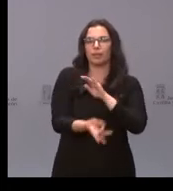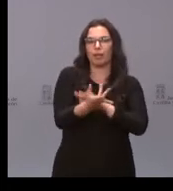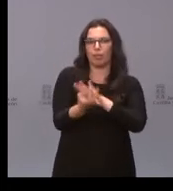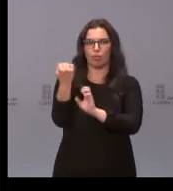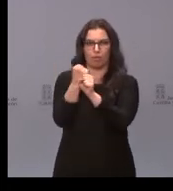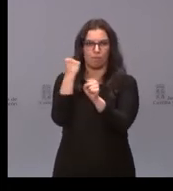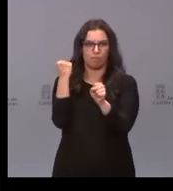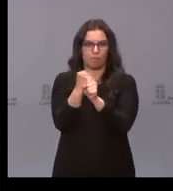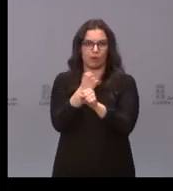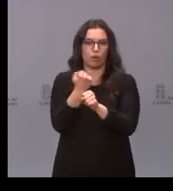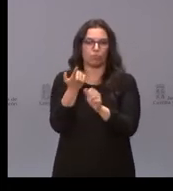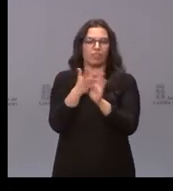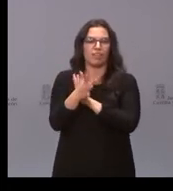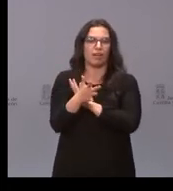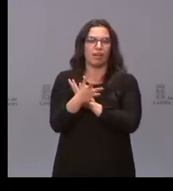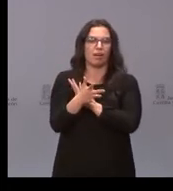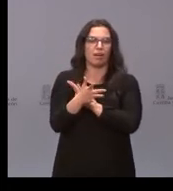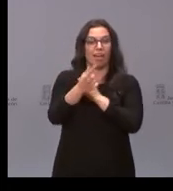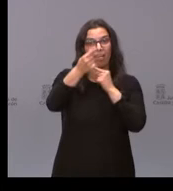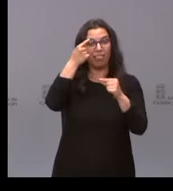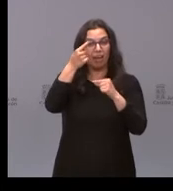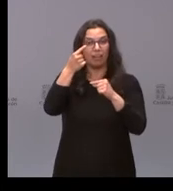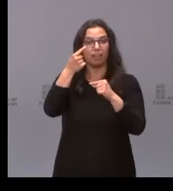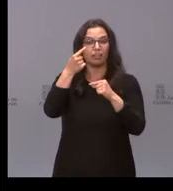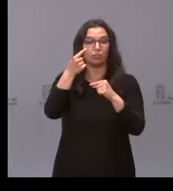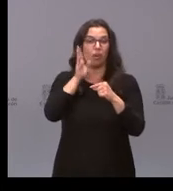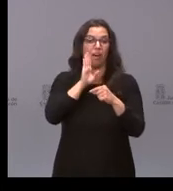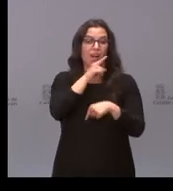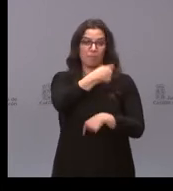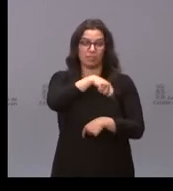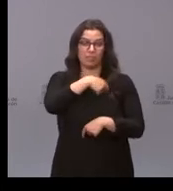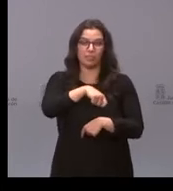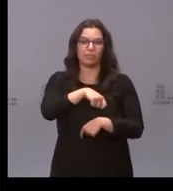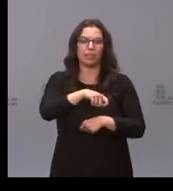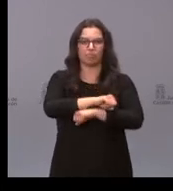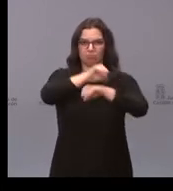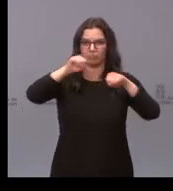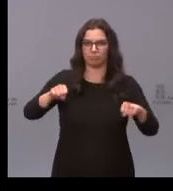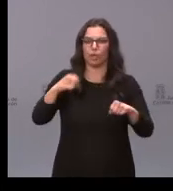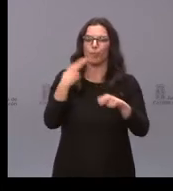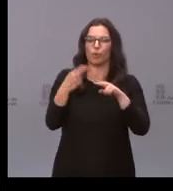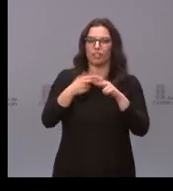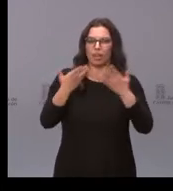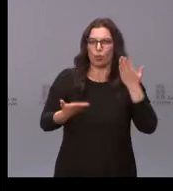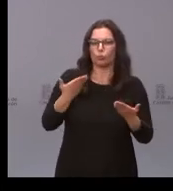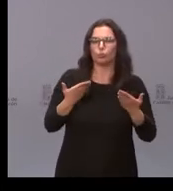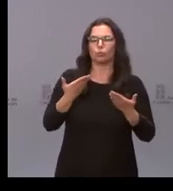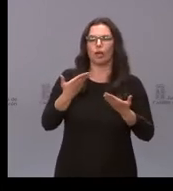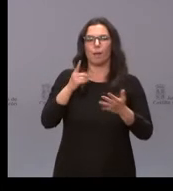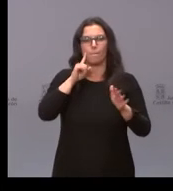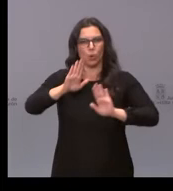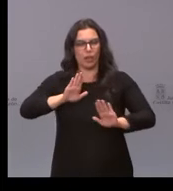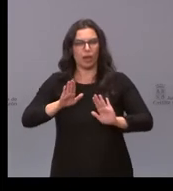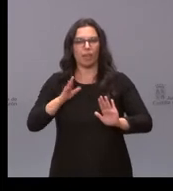y consolidar estos datos que se ha dicho por parte del presidente de una política justa y moderada con el apoyo